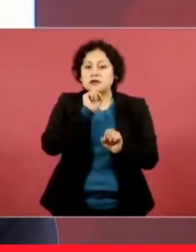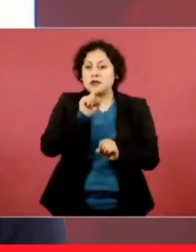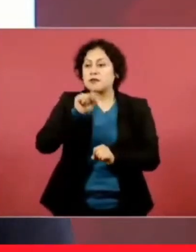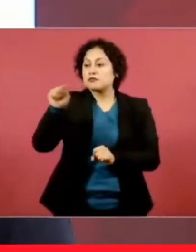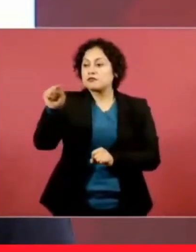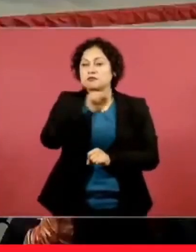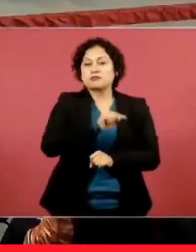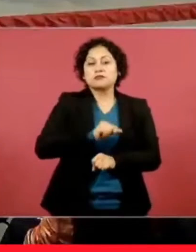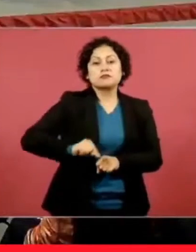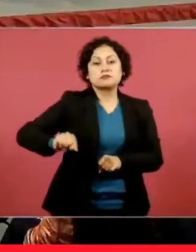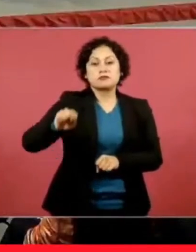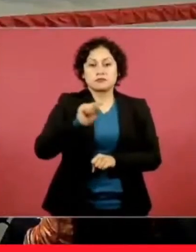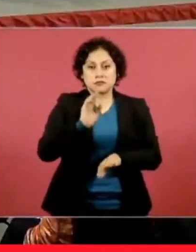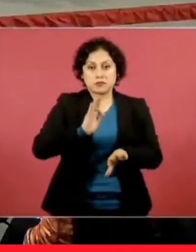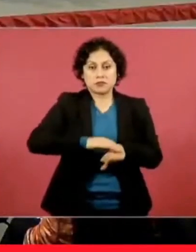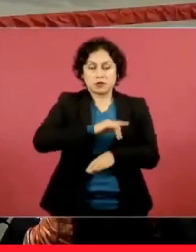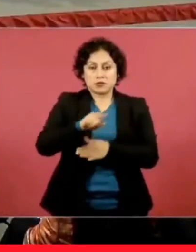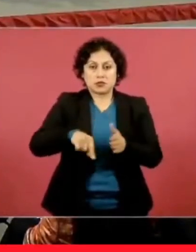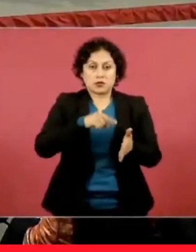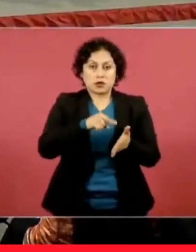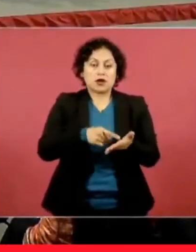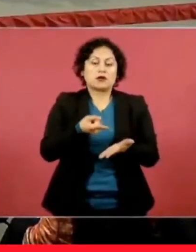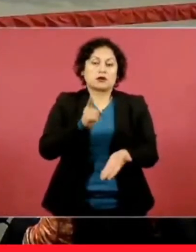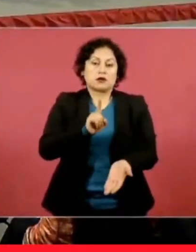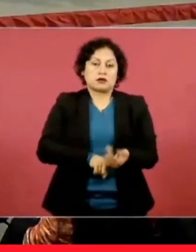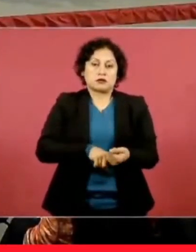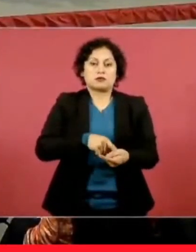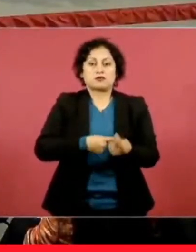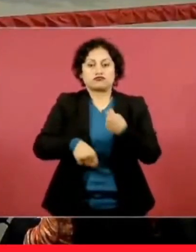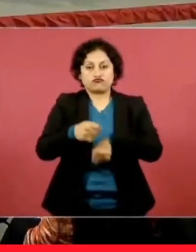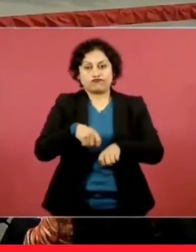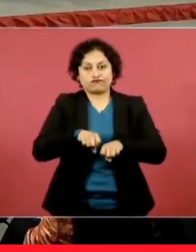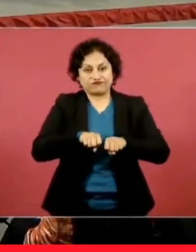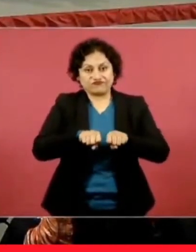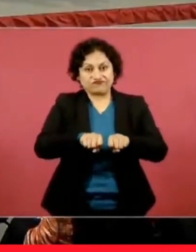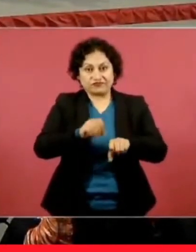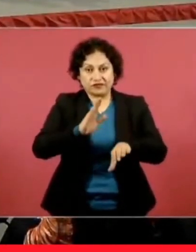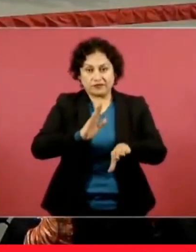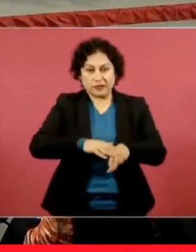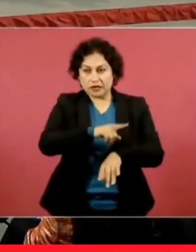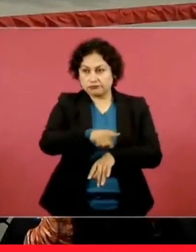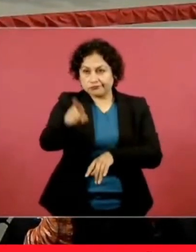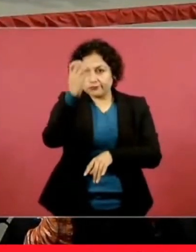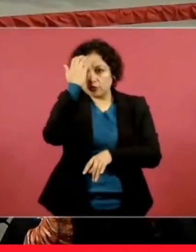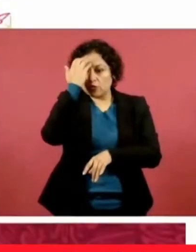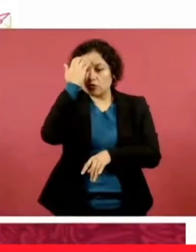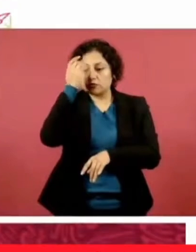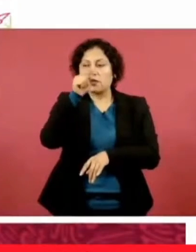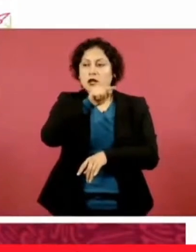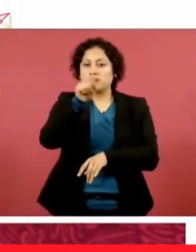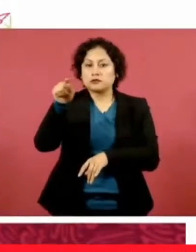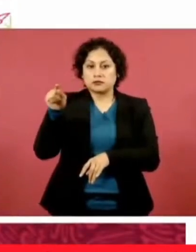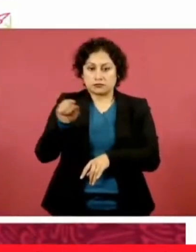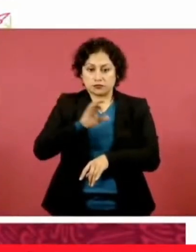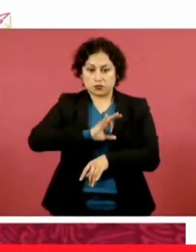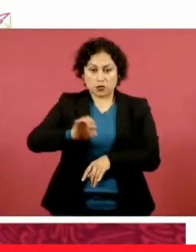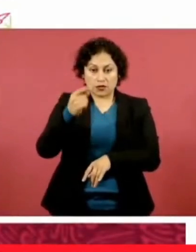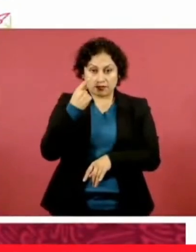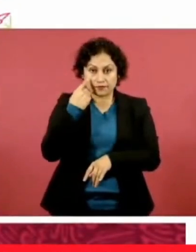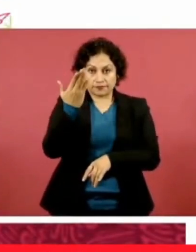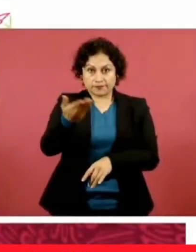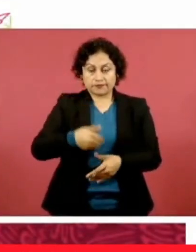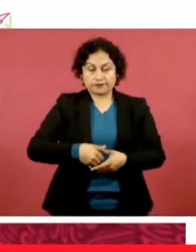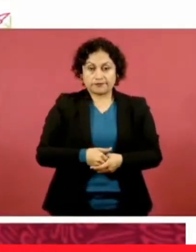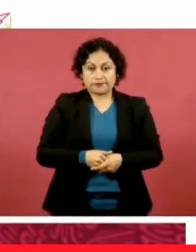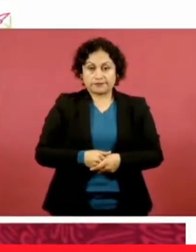cadenas comerciales de las más conocidas en México y estamos trabajando para que en los primeros tres meses del próximo año también